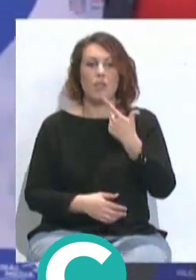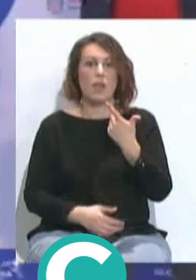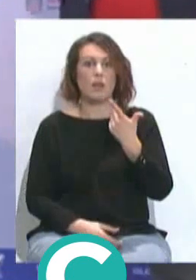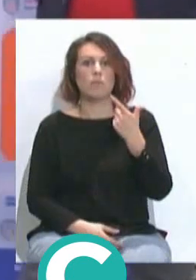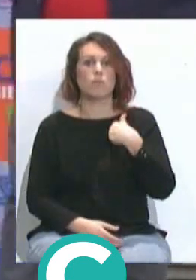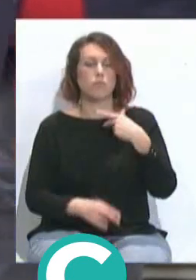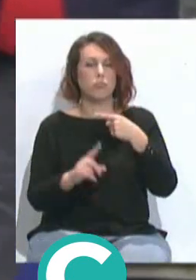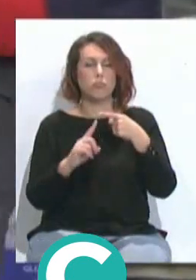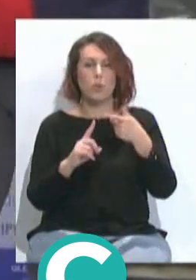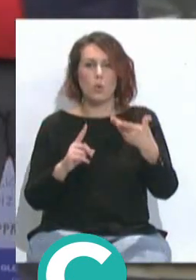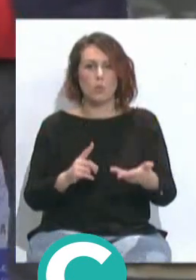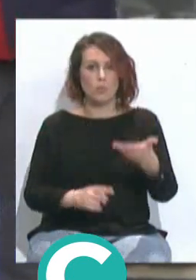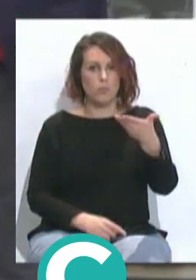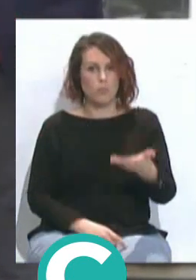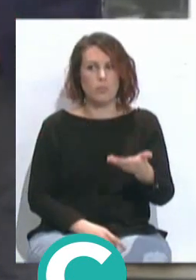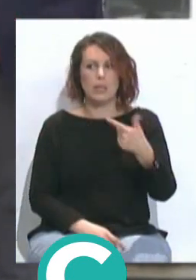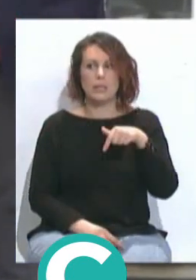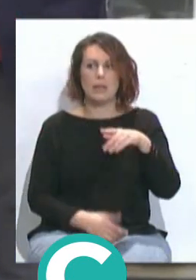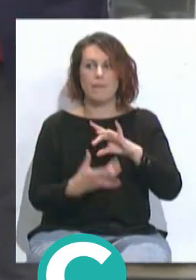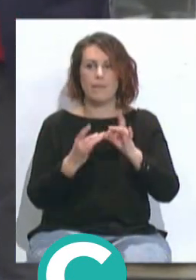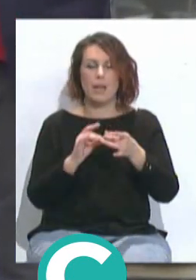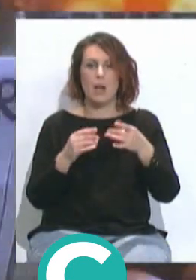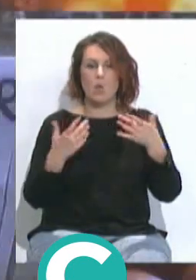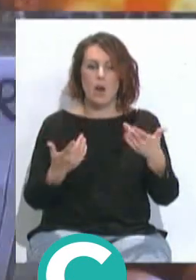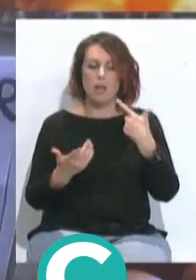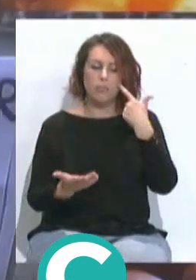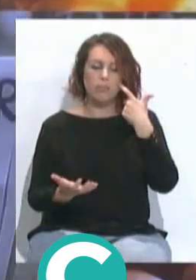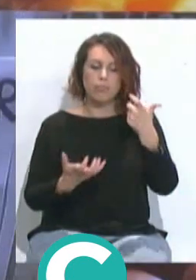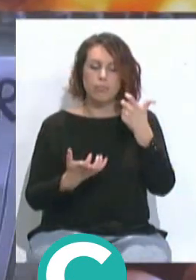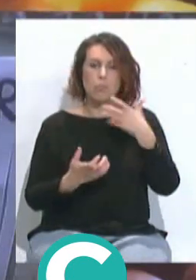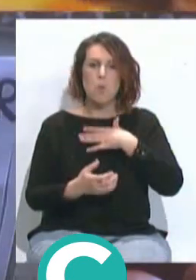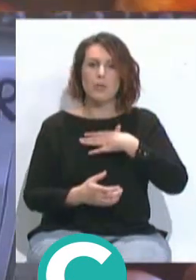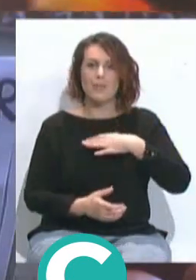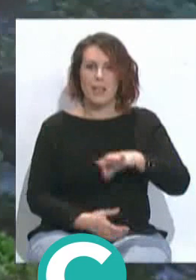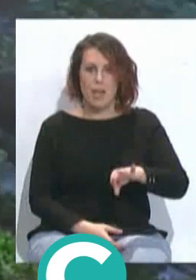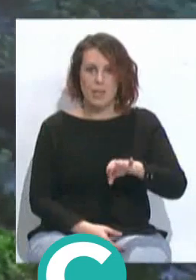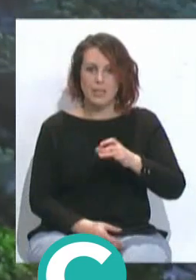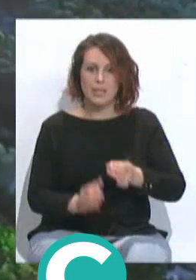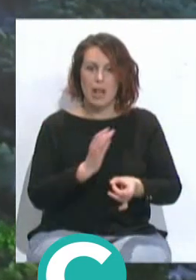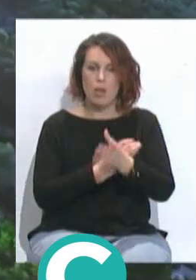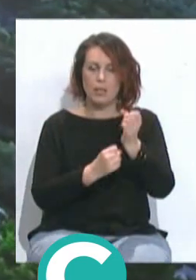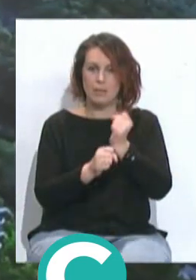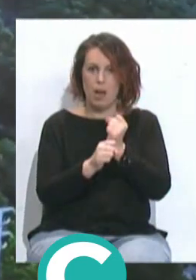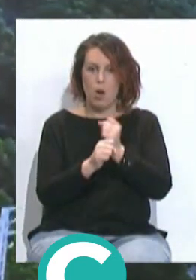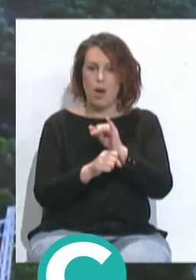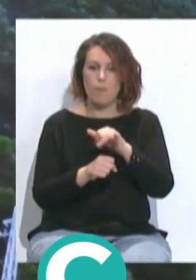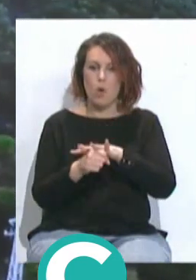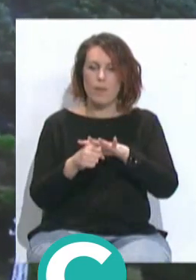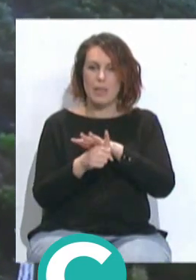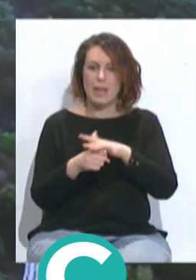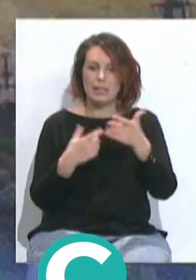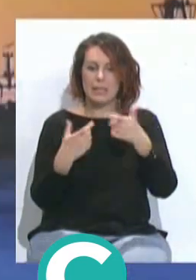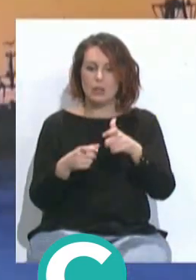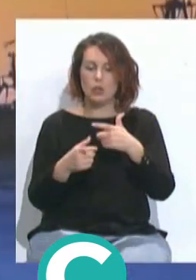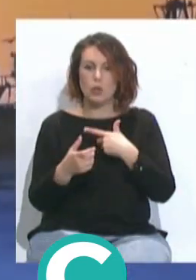los grandes objetivos con los que se pone en marcha esta feria es poner de relieve las posibilidades de creación de empleo que tiene la provincia en el